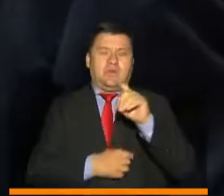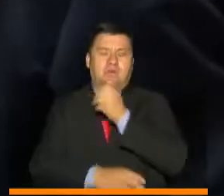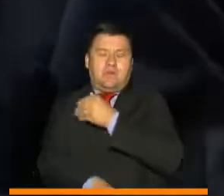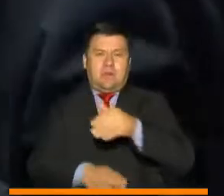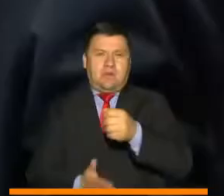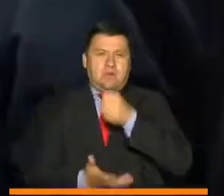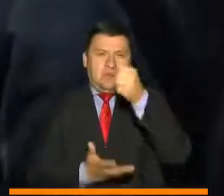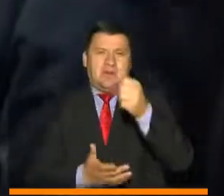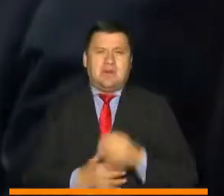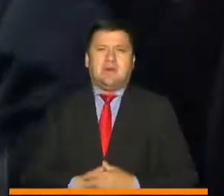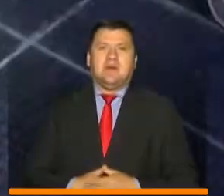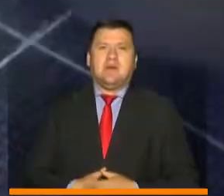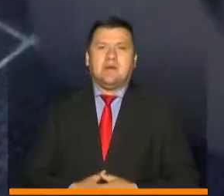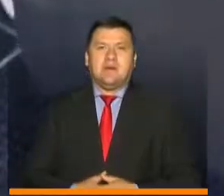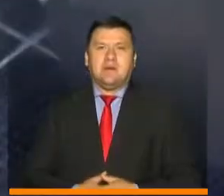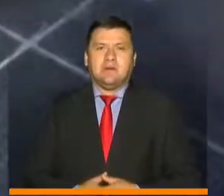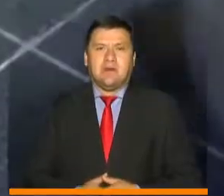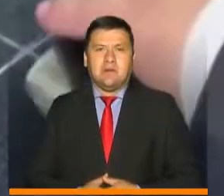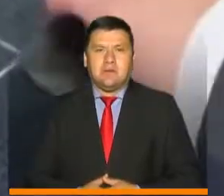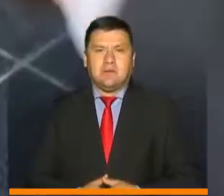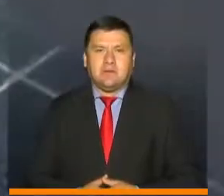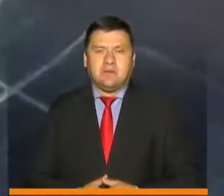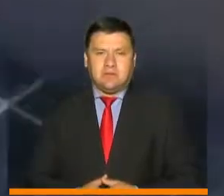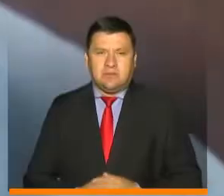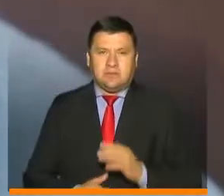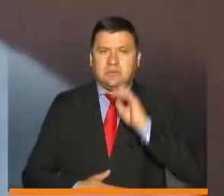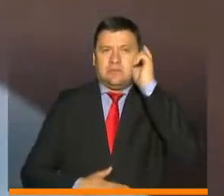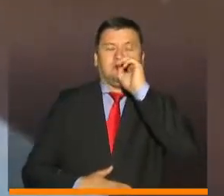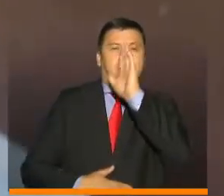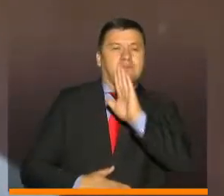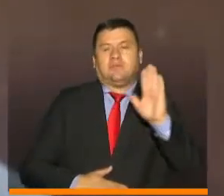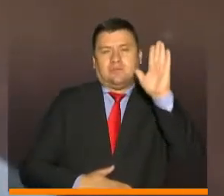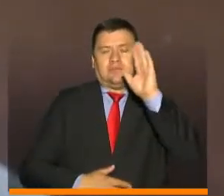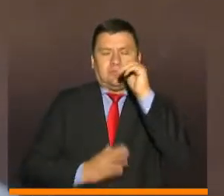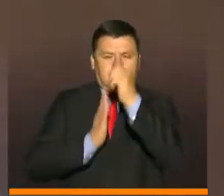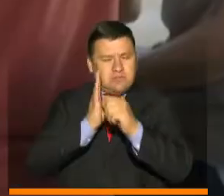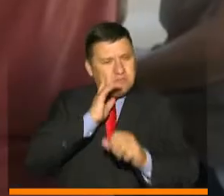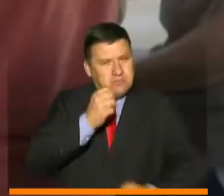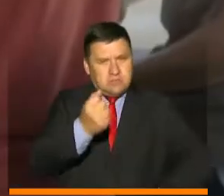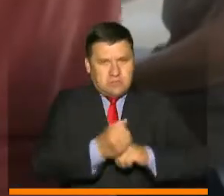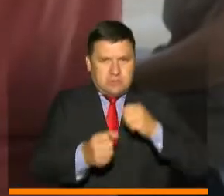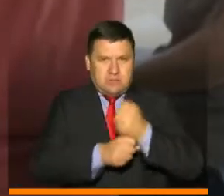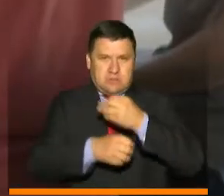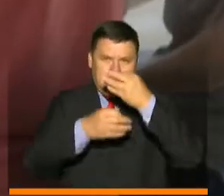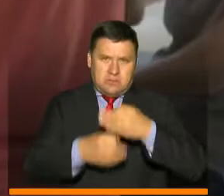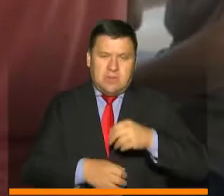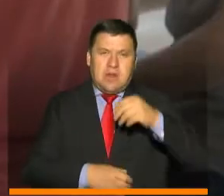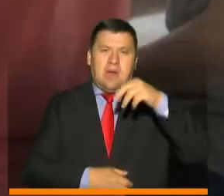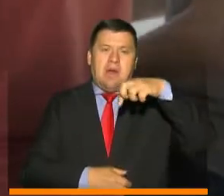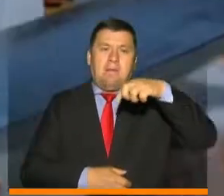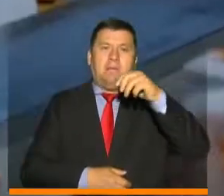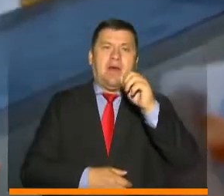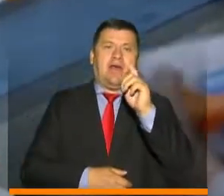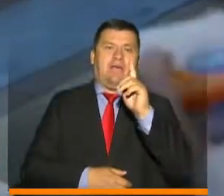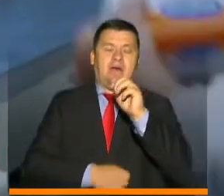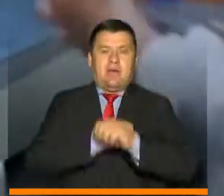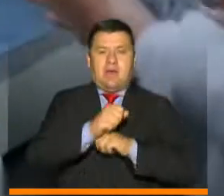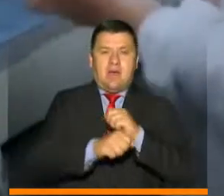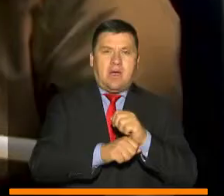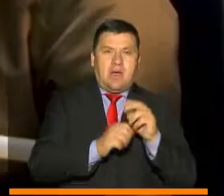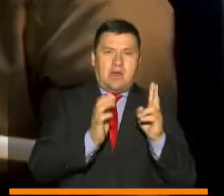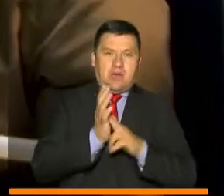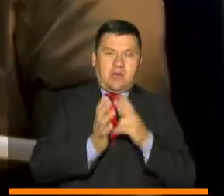431.951 millones de pesos. El Gobierno Nacional, con el Programa de Apoyo al Empleo Formal, PAEF, agosto de